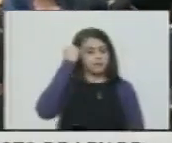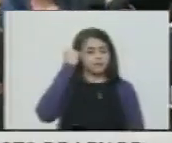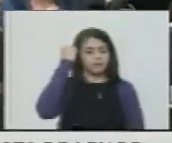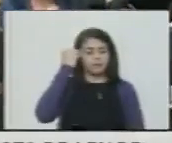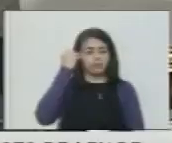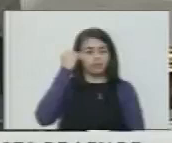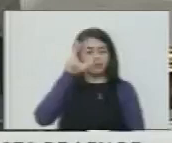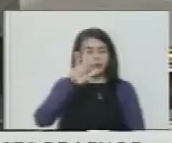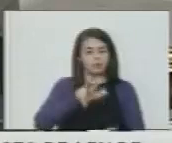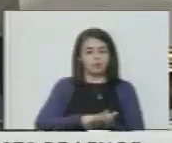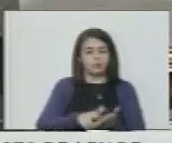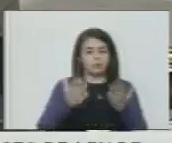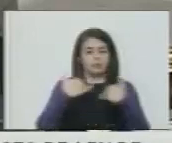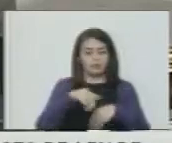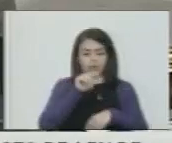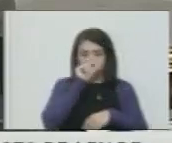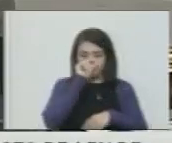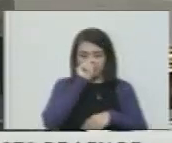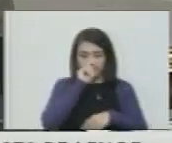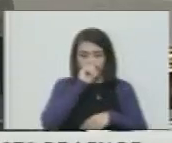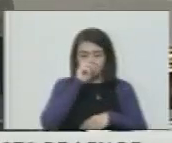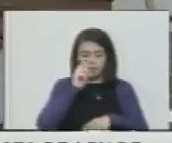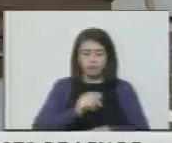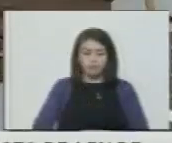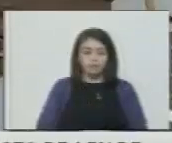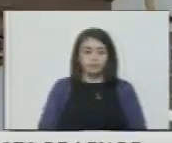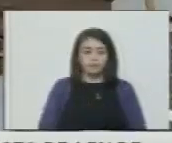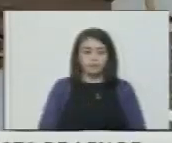En consideración. Aprobado. Siguiente.